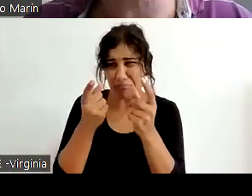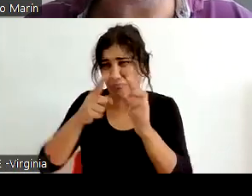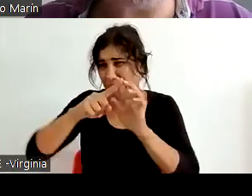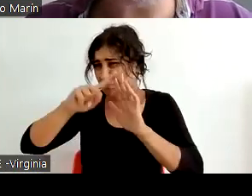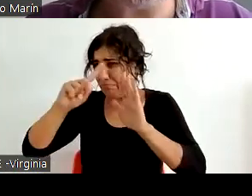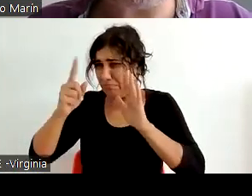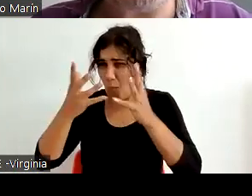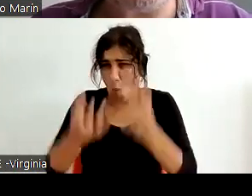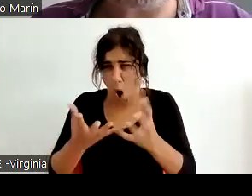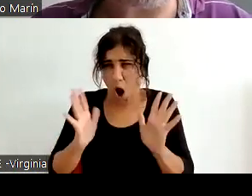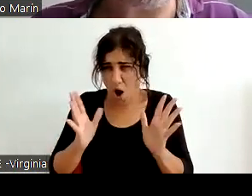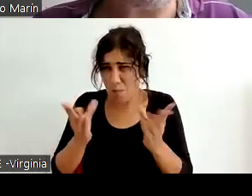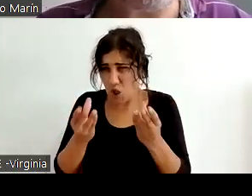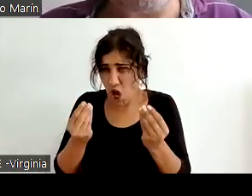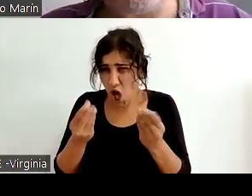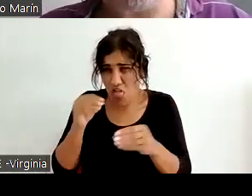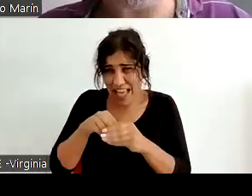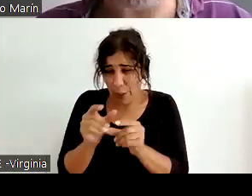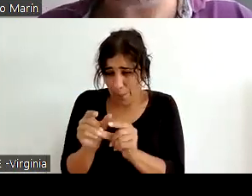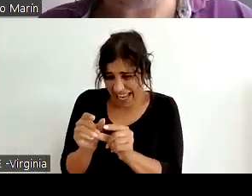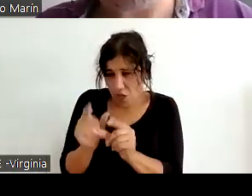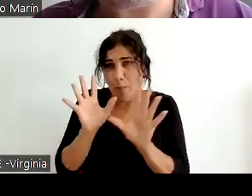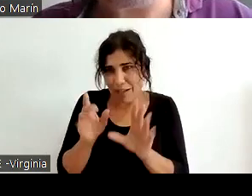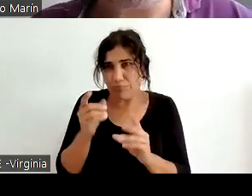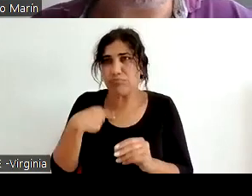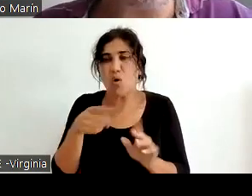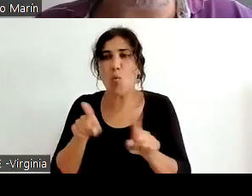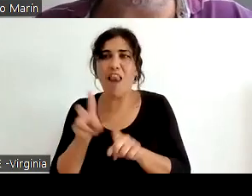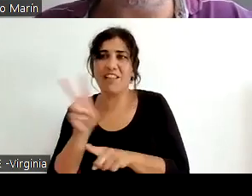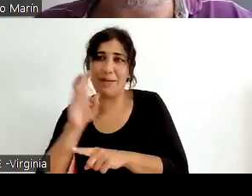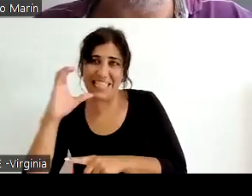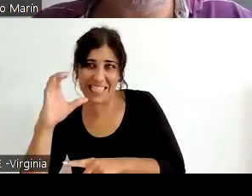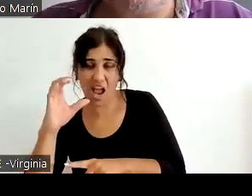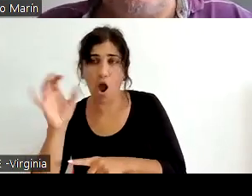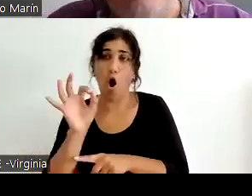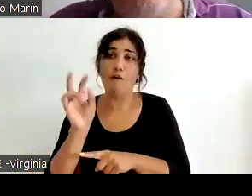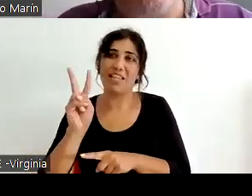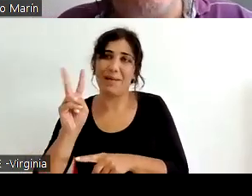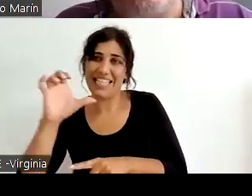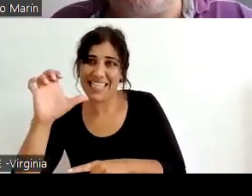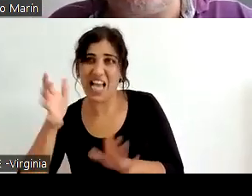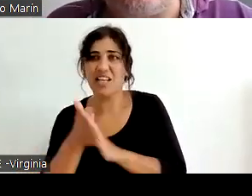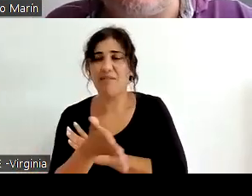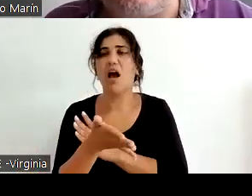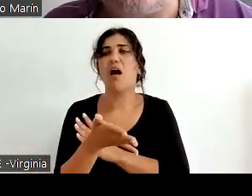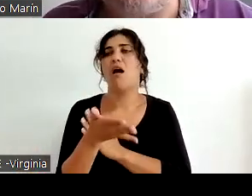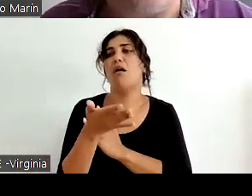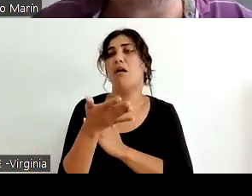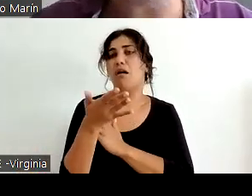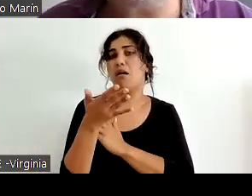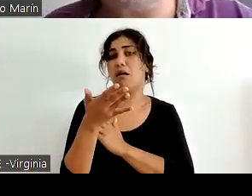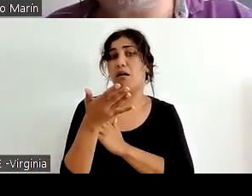y son estos antioxidantes los que actúan un poco como hemos visto con la vitamina C o con la vitamina E, aliviando toda